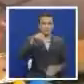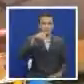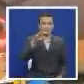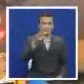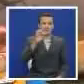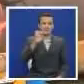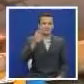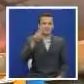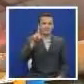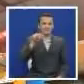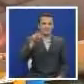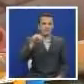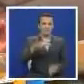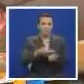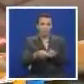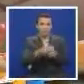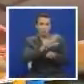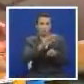Holanda. Al cierre,